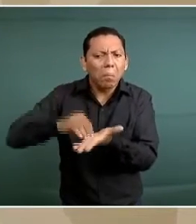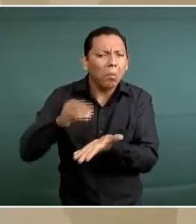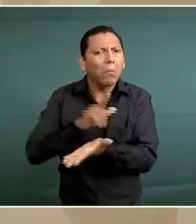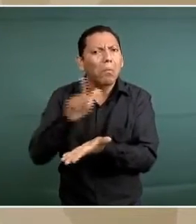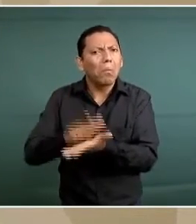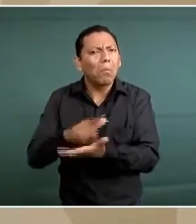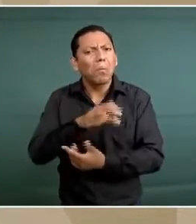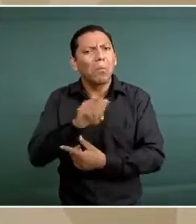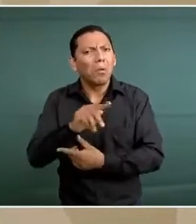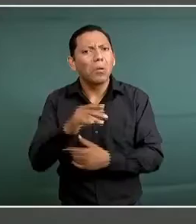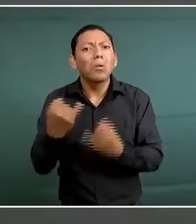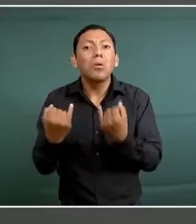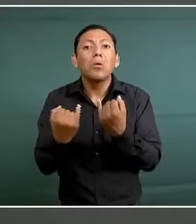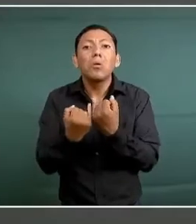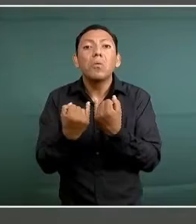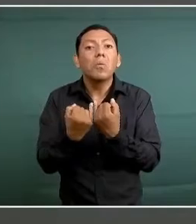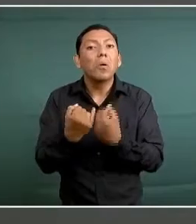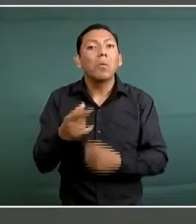perros